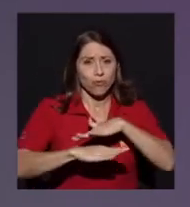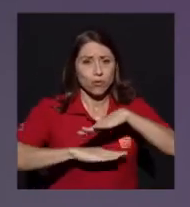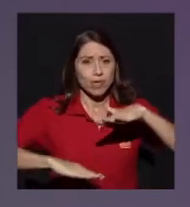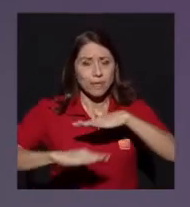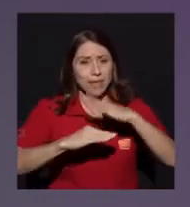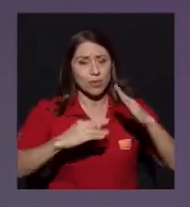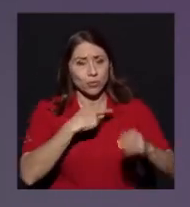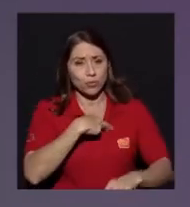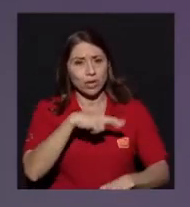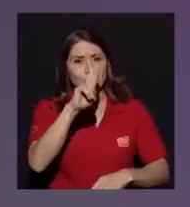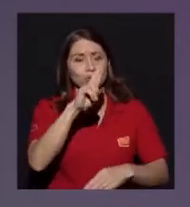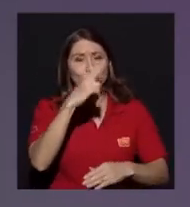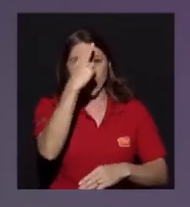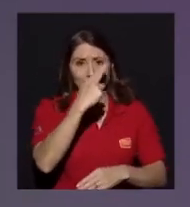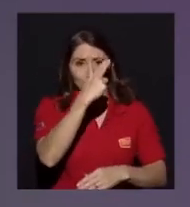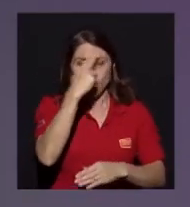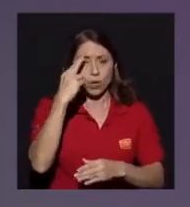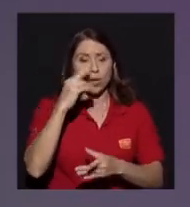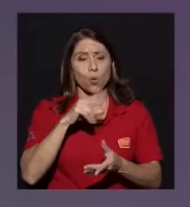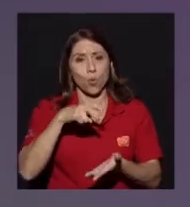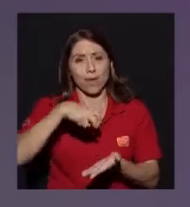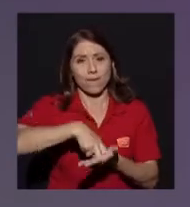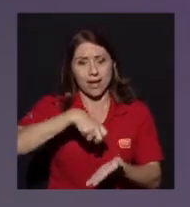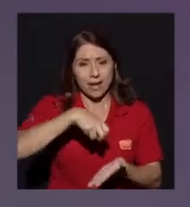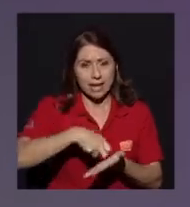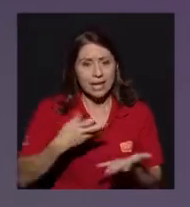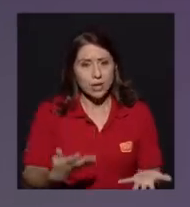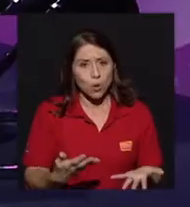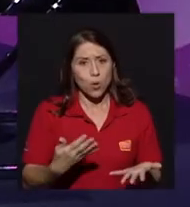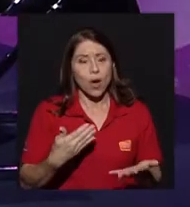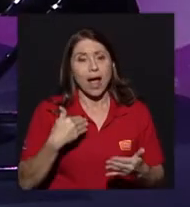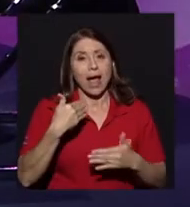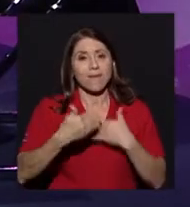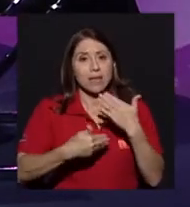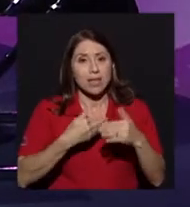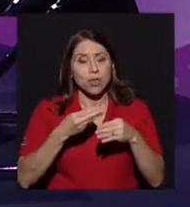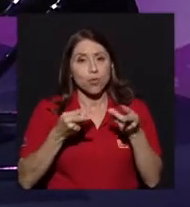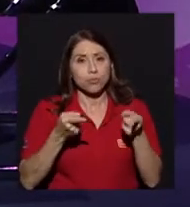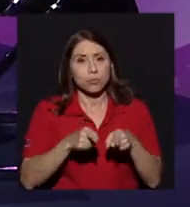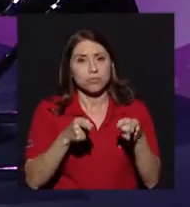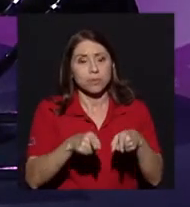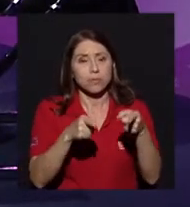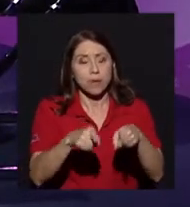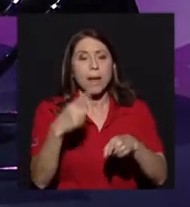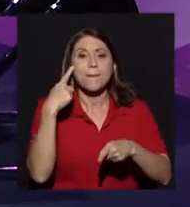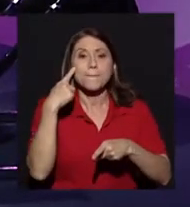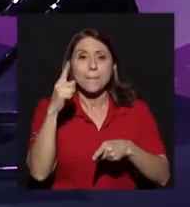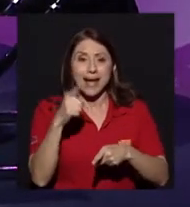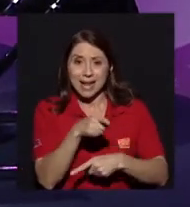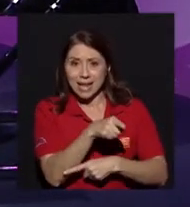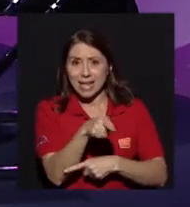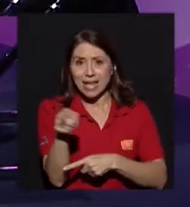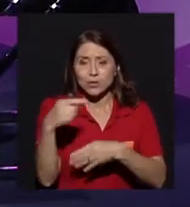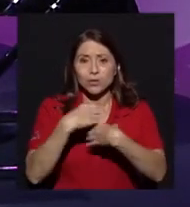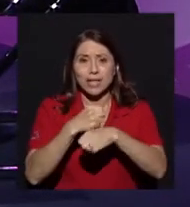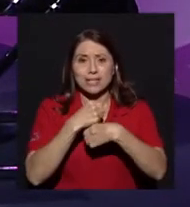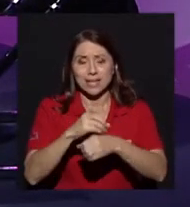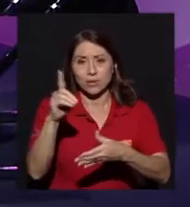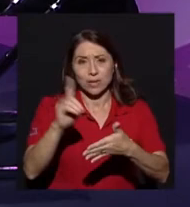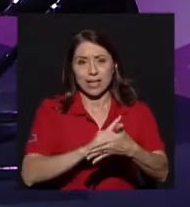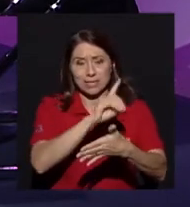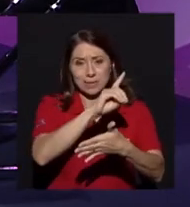católico evangélico ha venido y ha venido esgrimiendo para precisamente efectuar ellos una discriminación